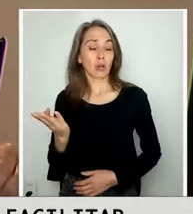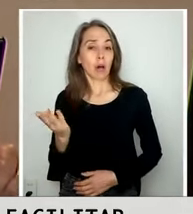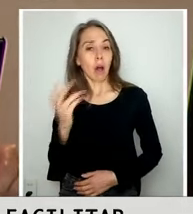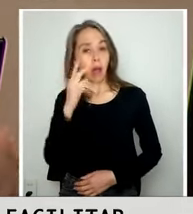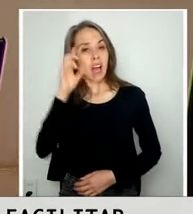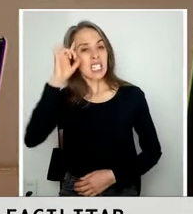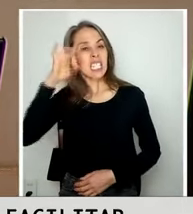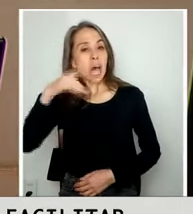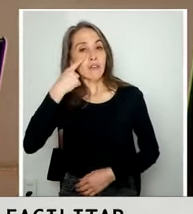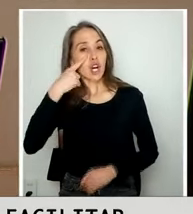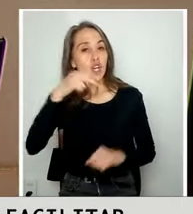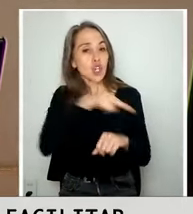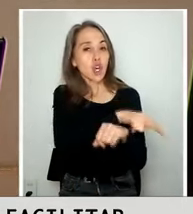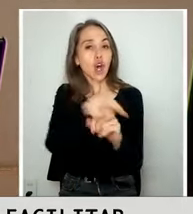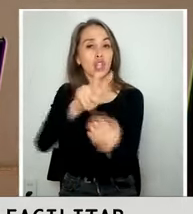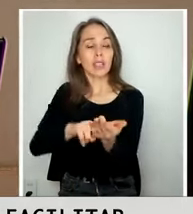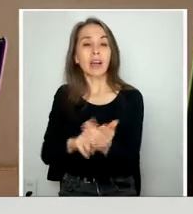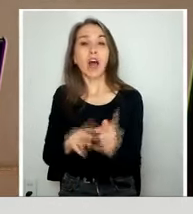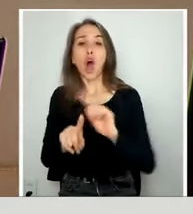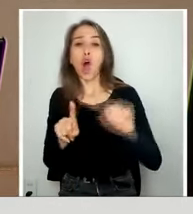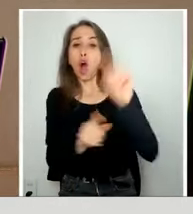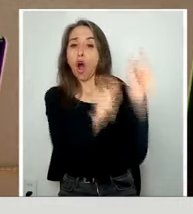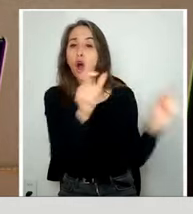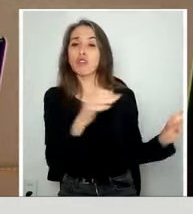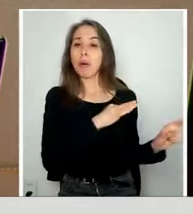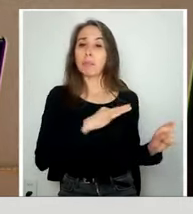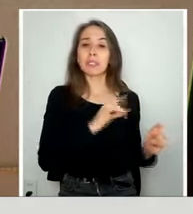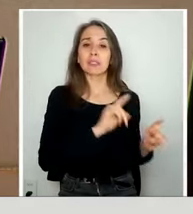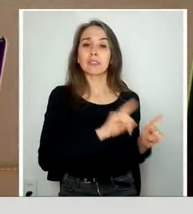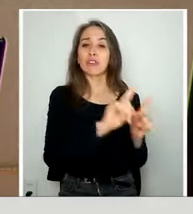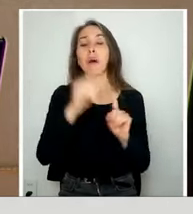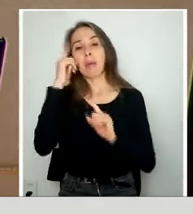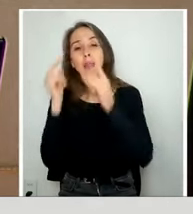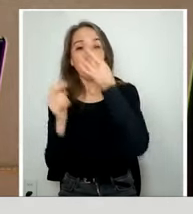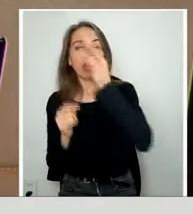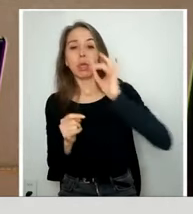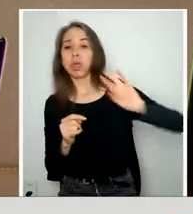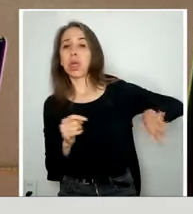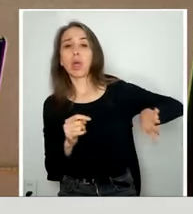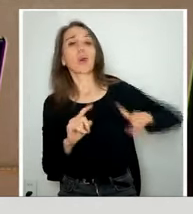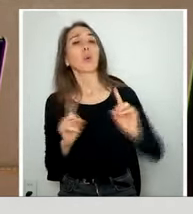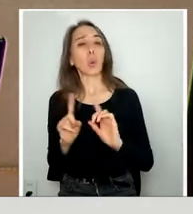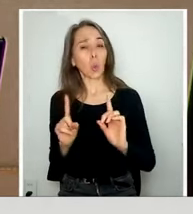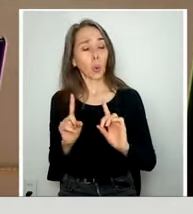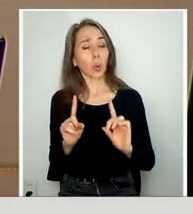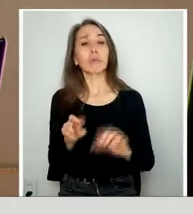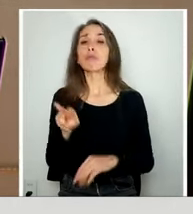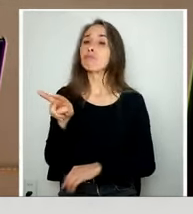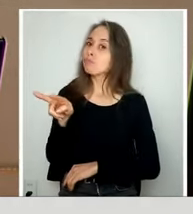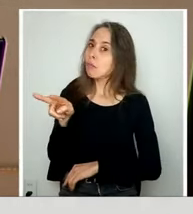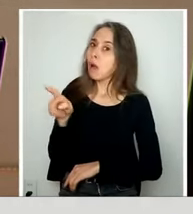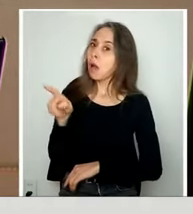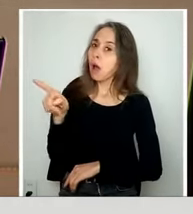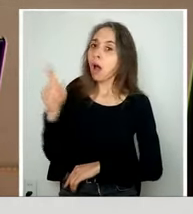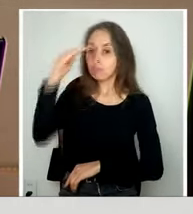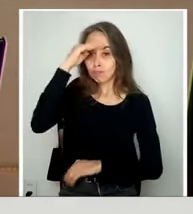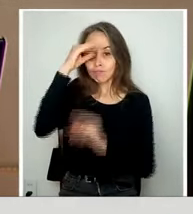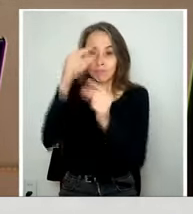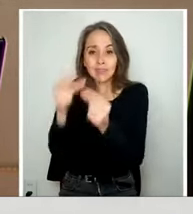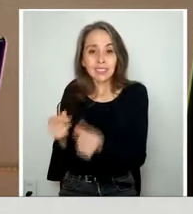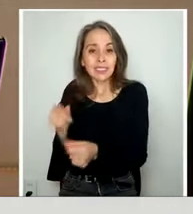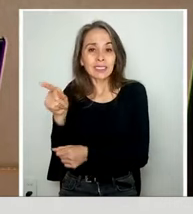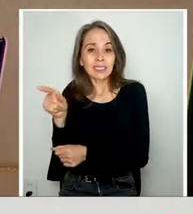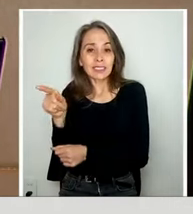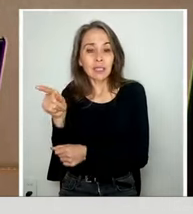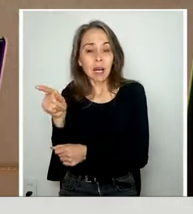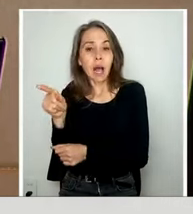se da en todos lados y no con el ánimo de no estar al resto pero sí permite poder canalizar